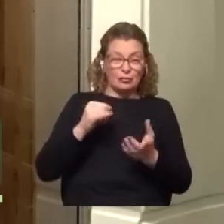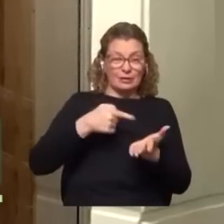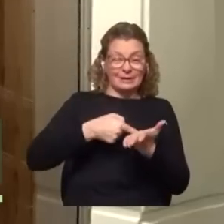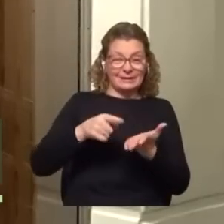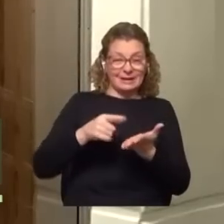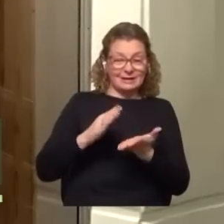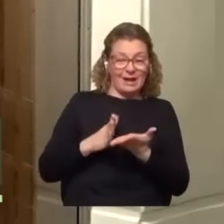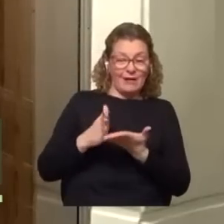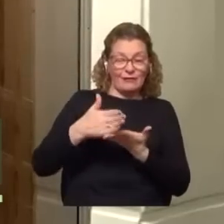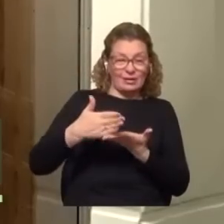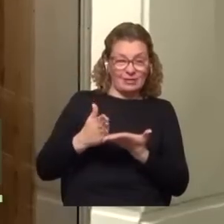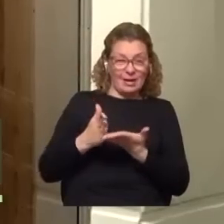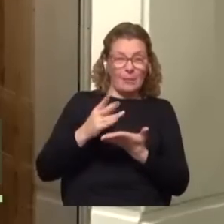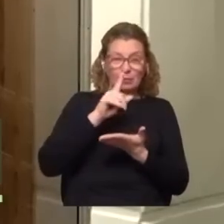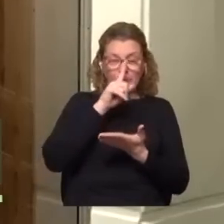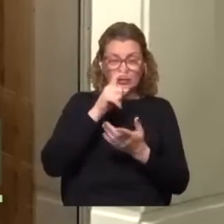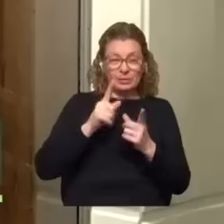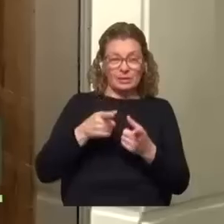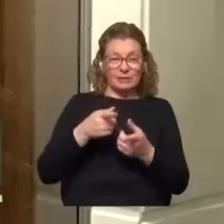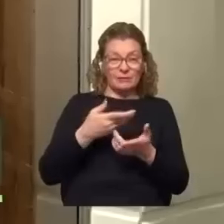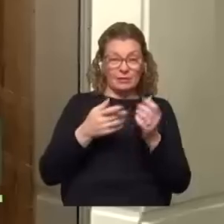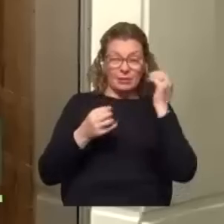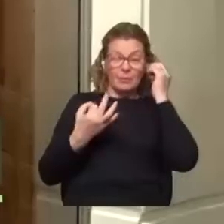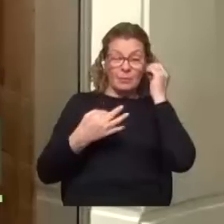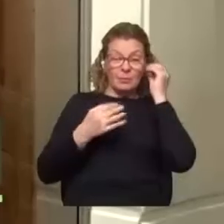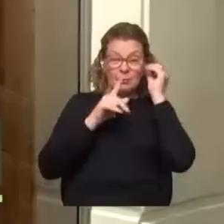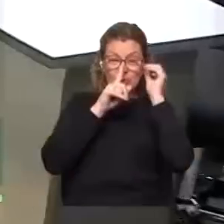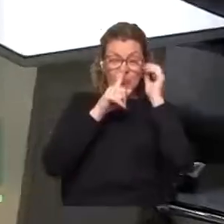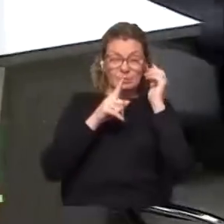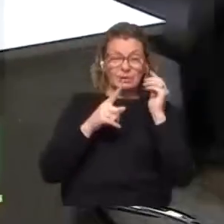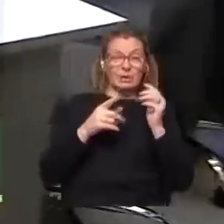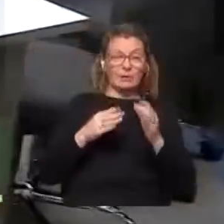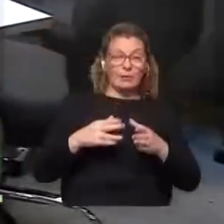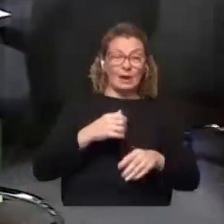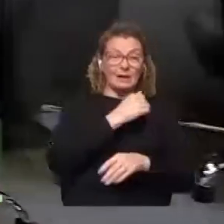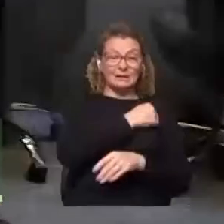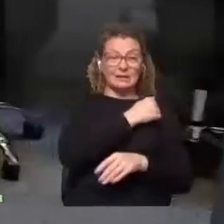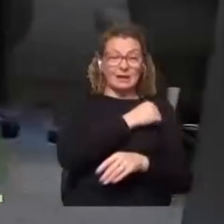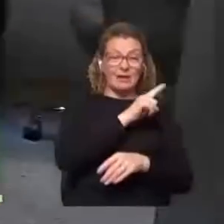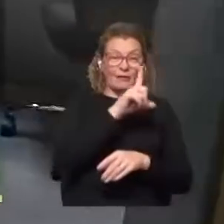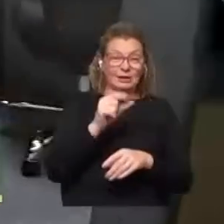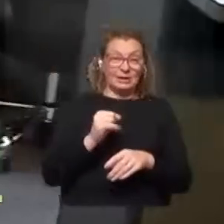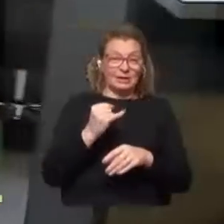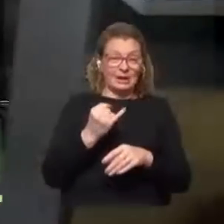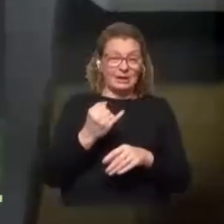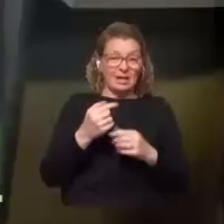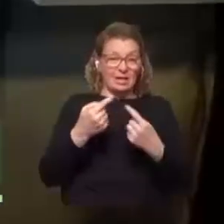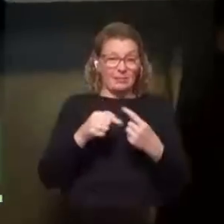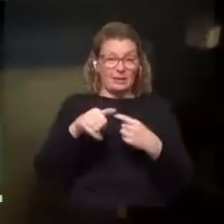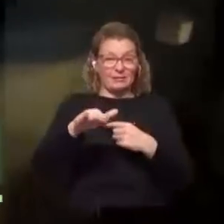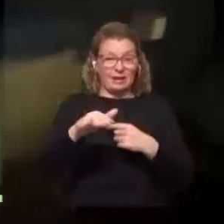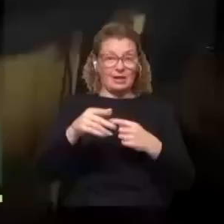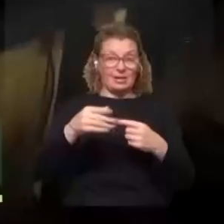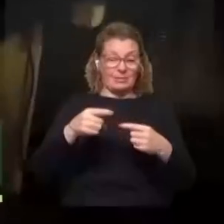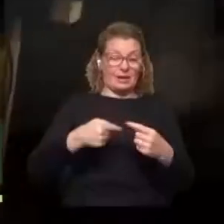en la periferia de Montevideo es una realidad Montevideo de bulevard artigas y de Avenida Italia hacia el sur y es otra realidad totalmente